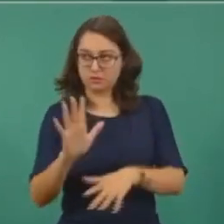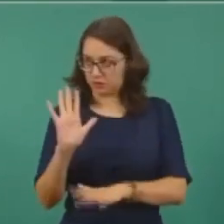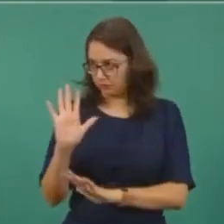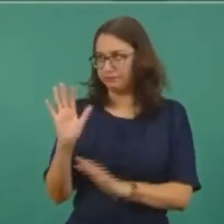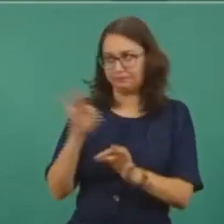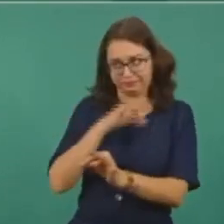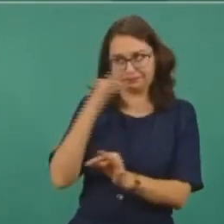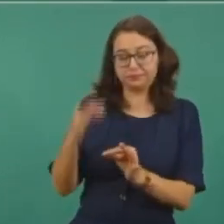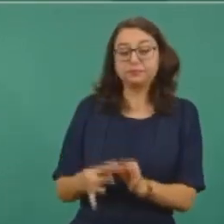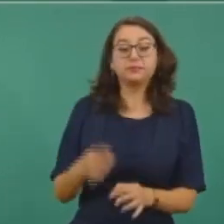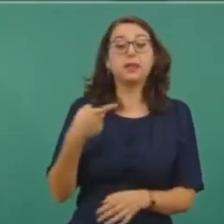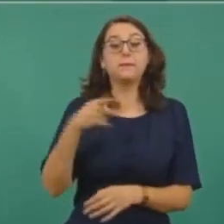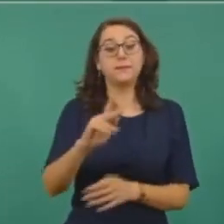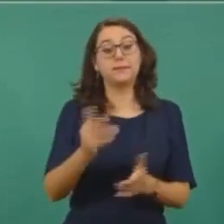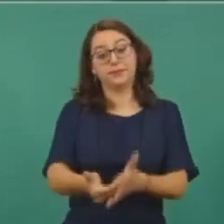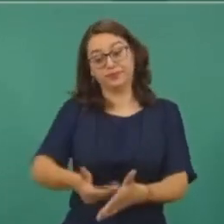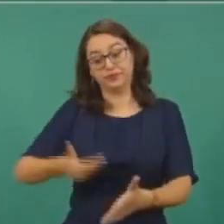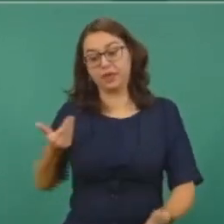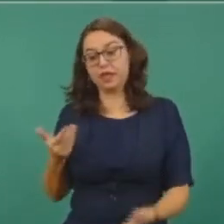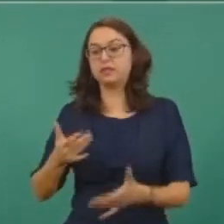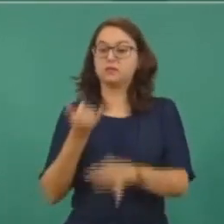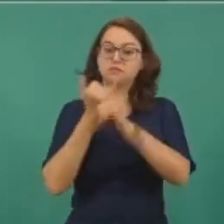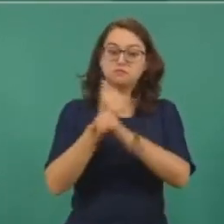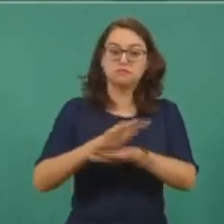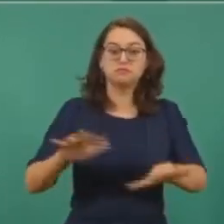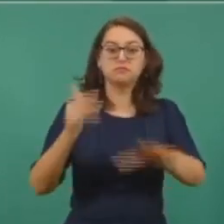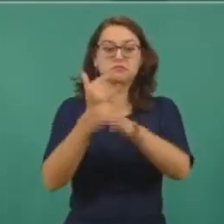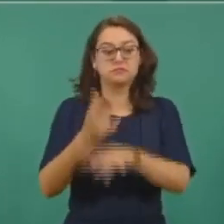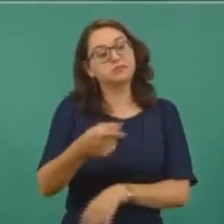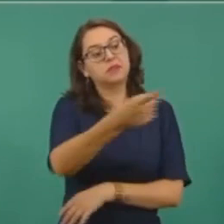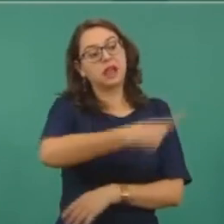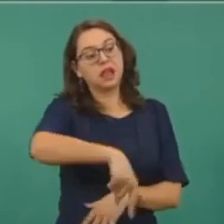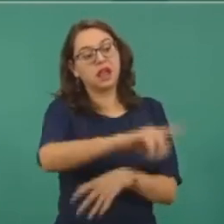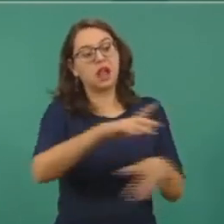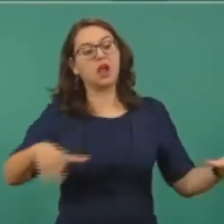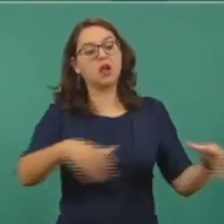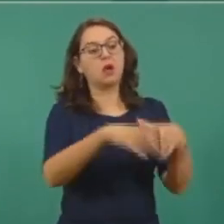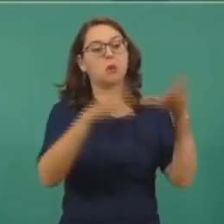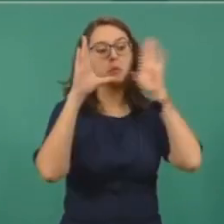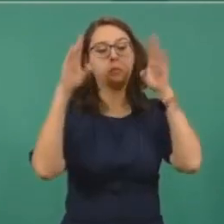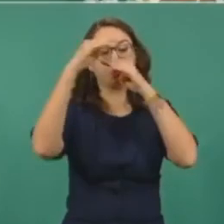marrullerías del bloque conservador.